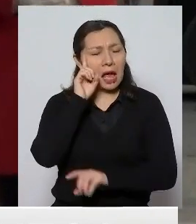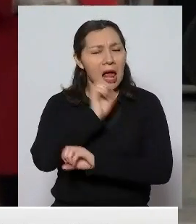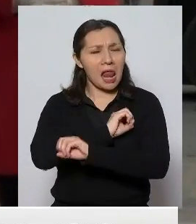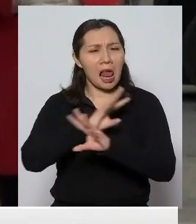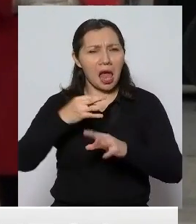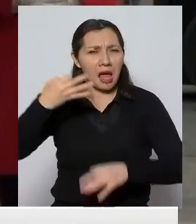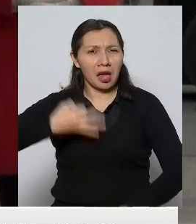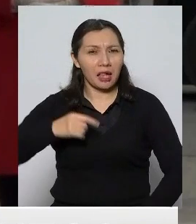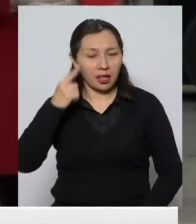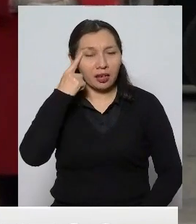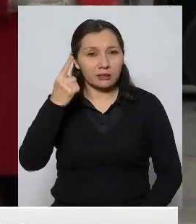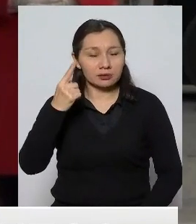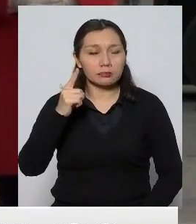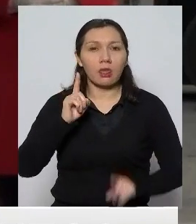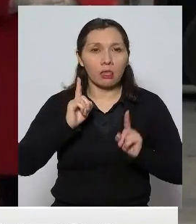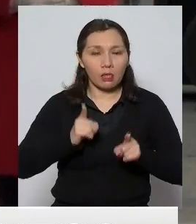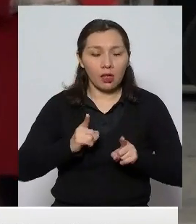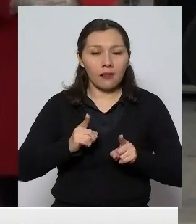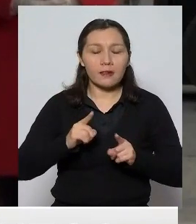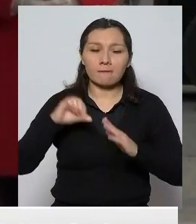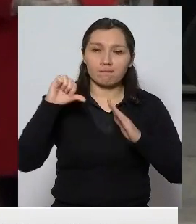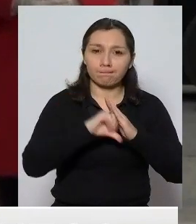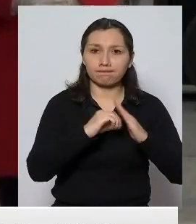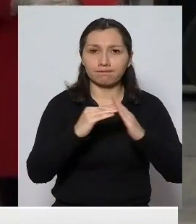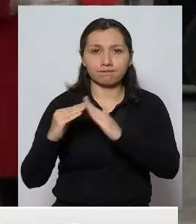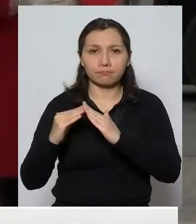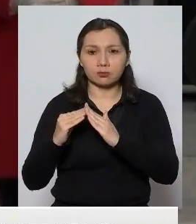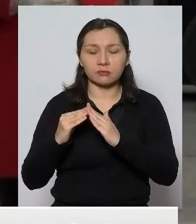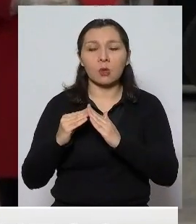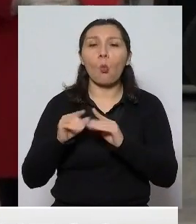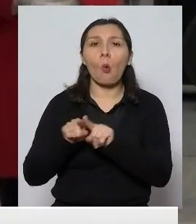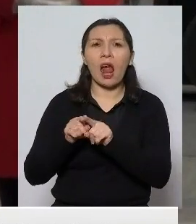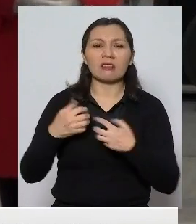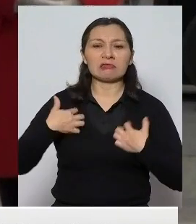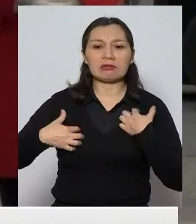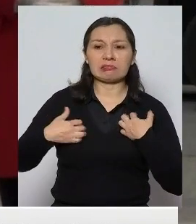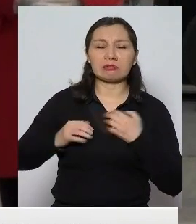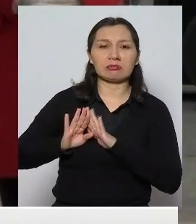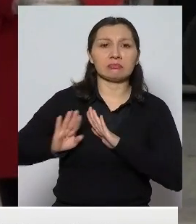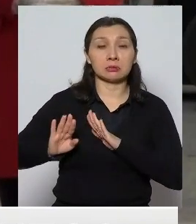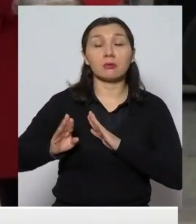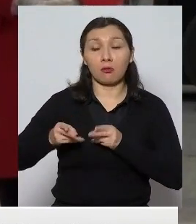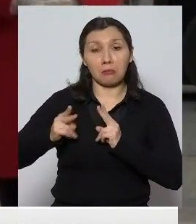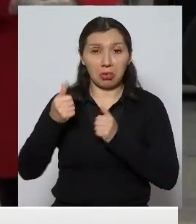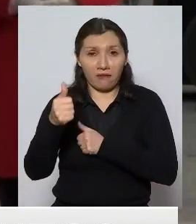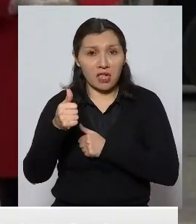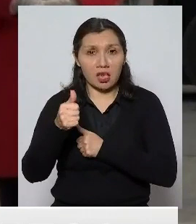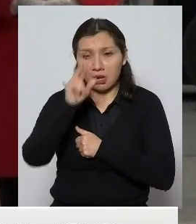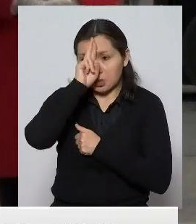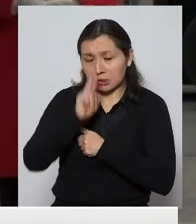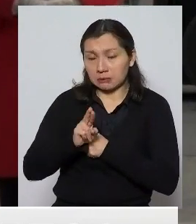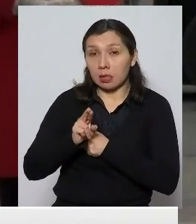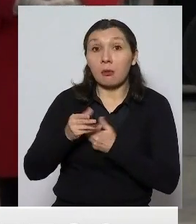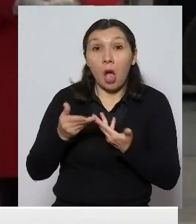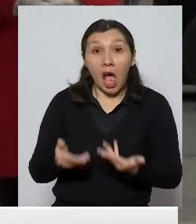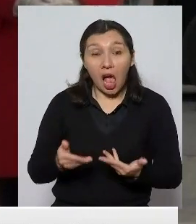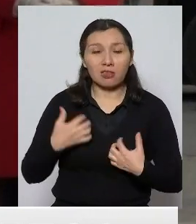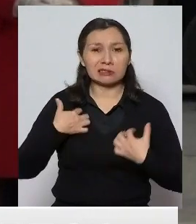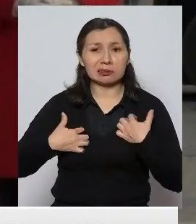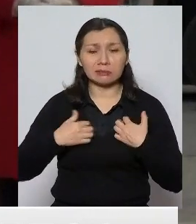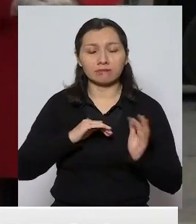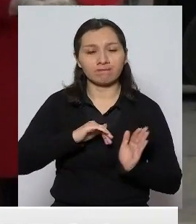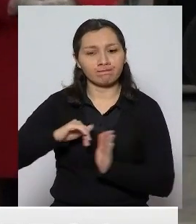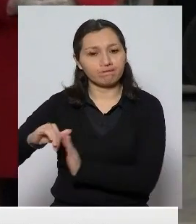agua, que tenemos que dejar en cuarentena nuestras diferencias, nuestras legítimas diferencias, porque hoy son tiempos de